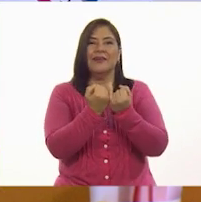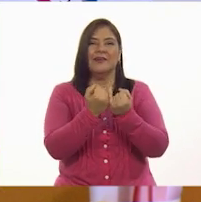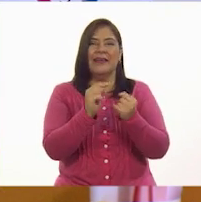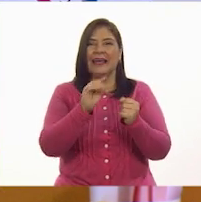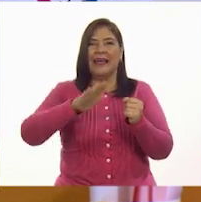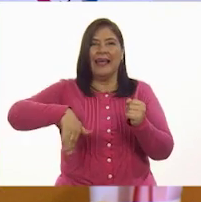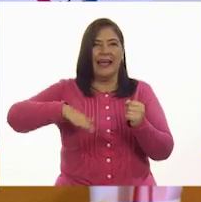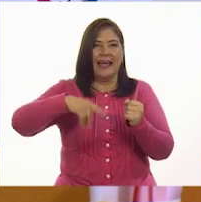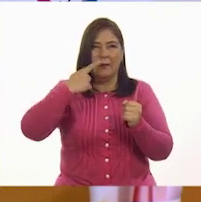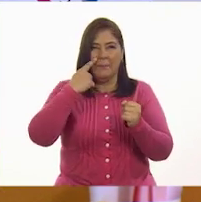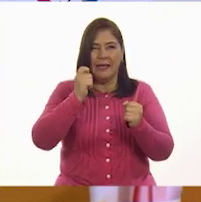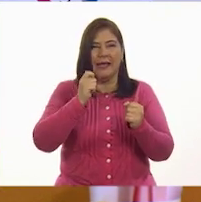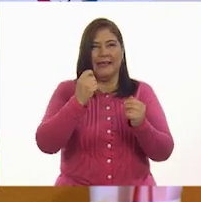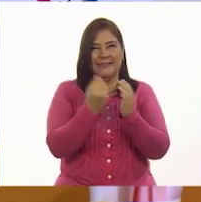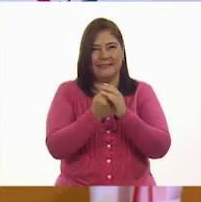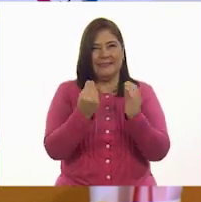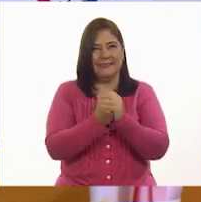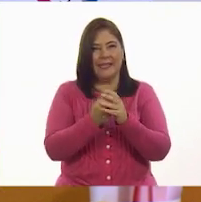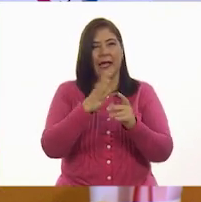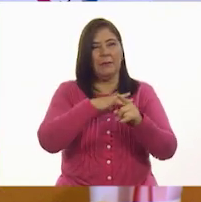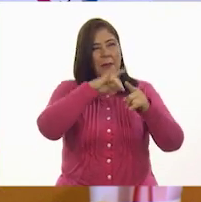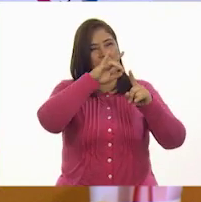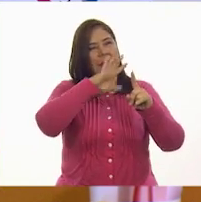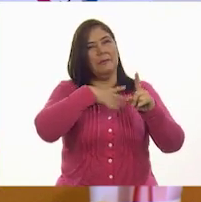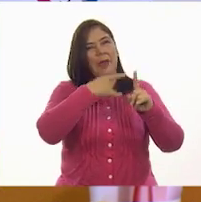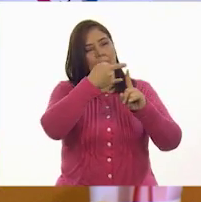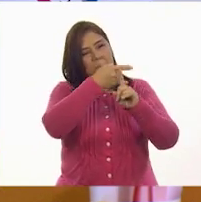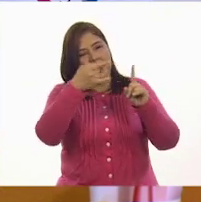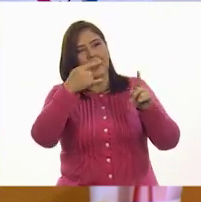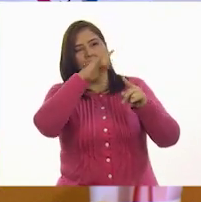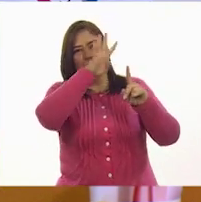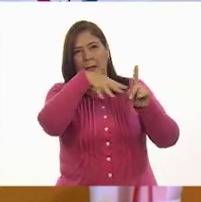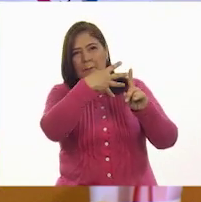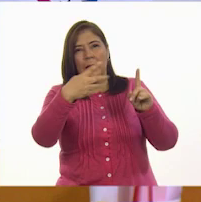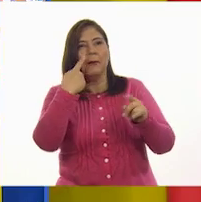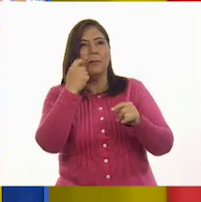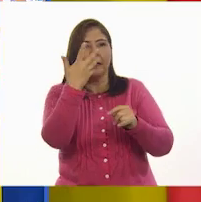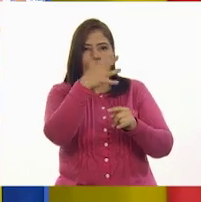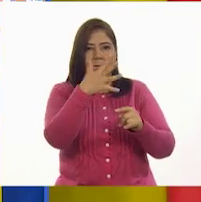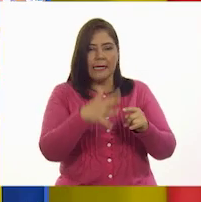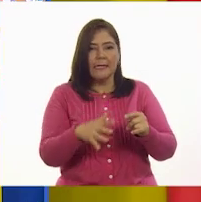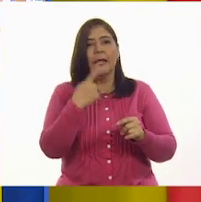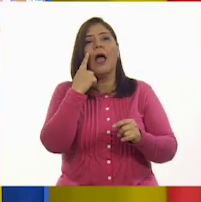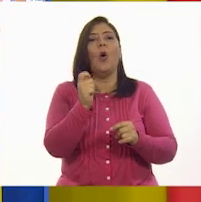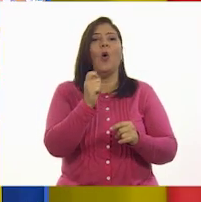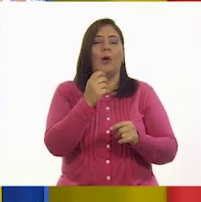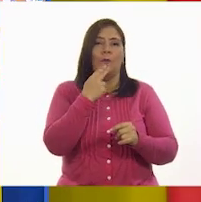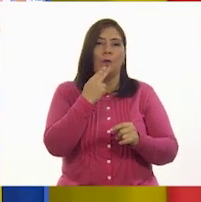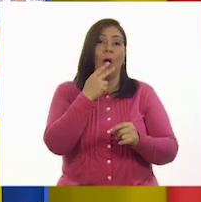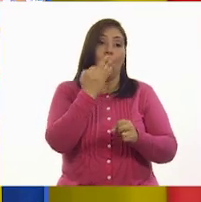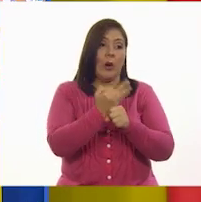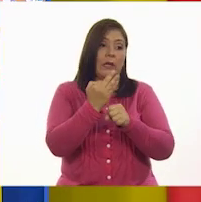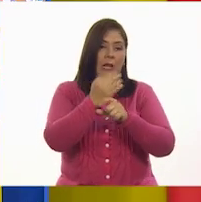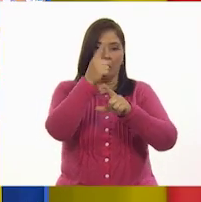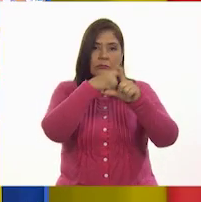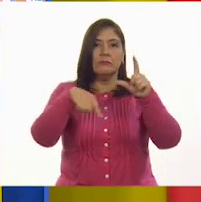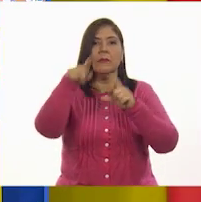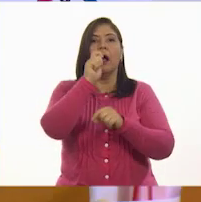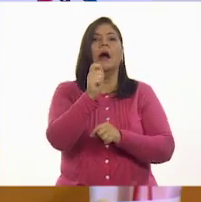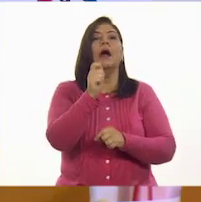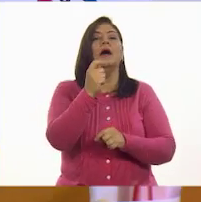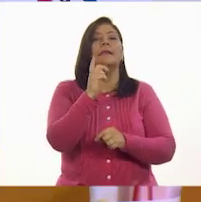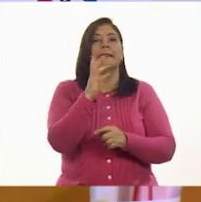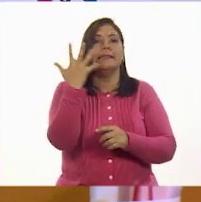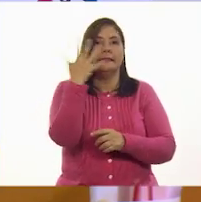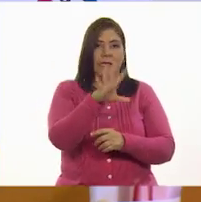claro. Hace rato, o en la clase pasada, que teníamos unas tablas con 10 sí. Y nos servían mucho. Aquí ya tenemos una referencia de 10 estrellas. De 10 estrellas,